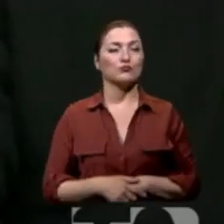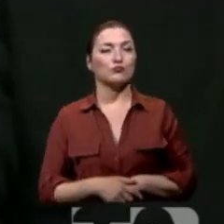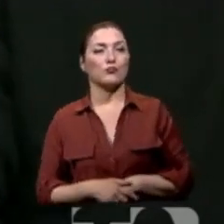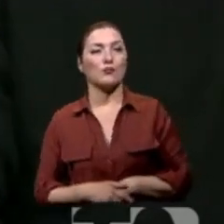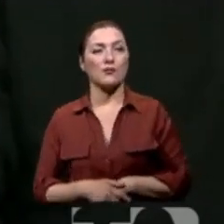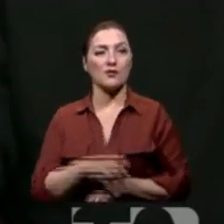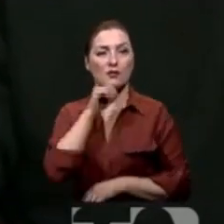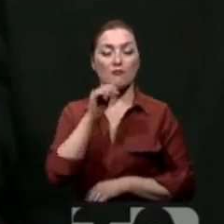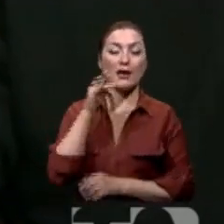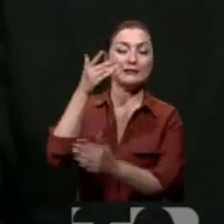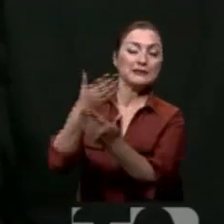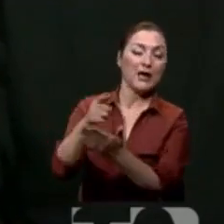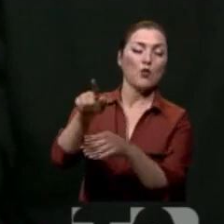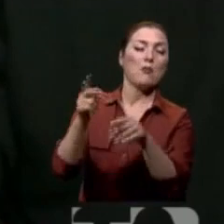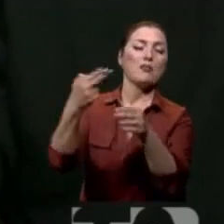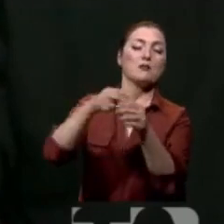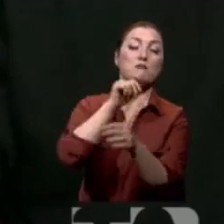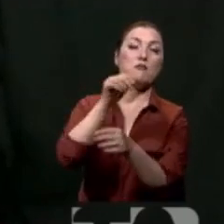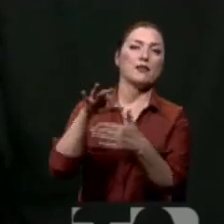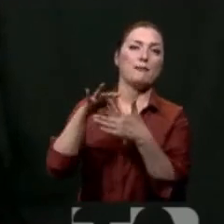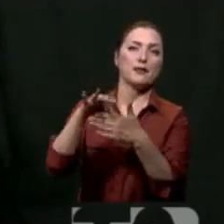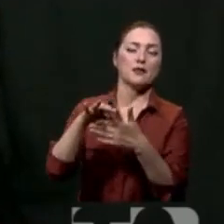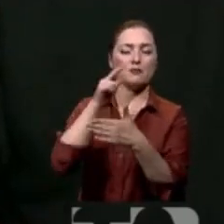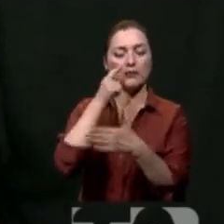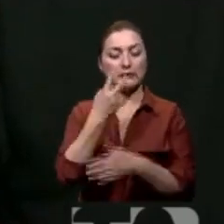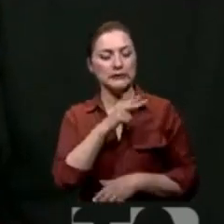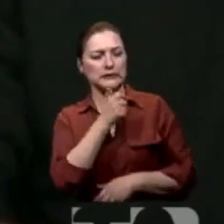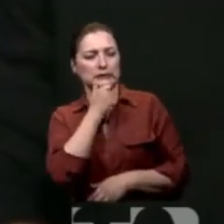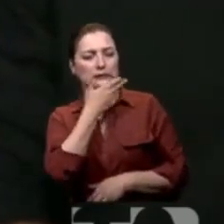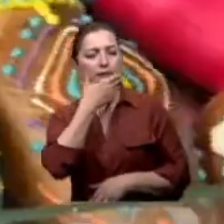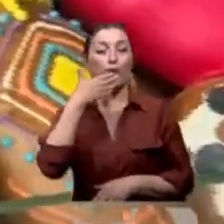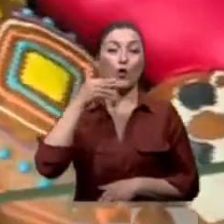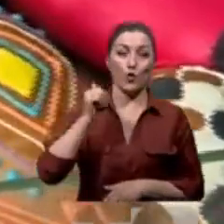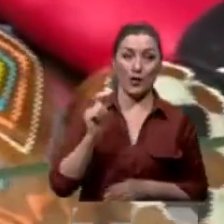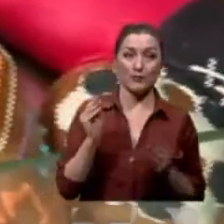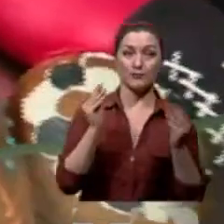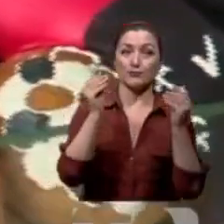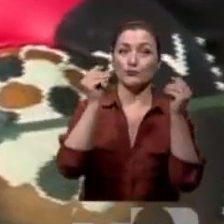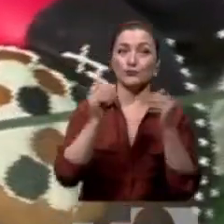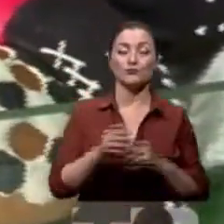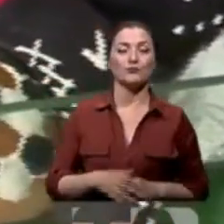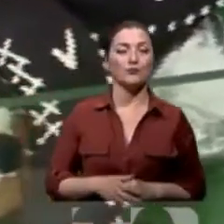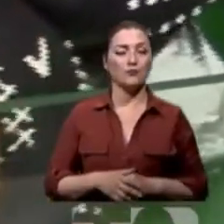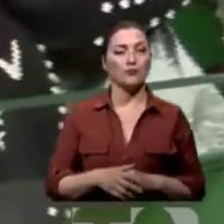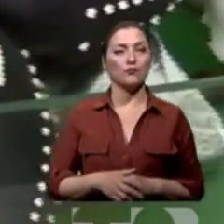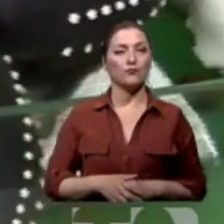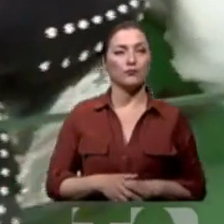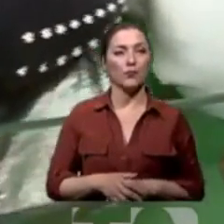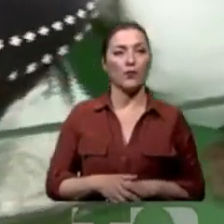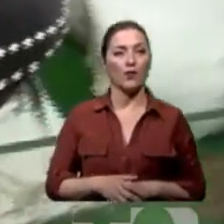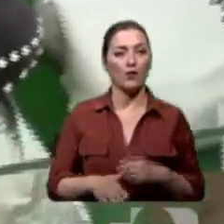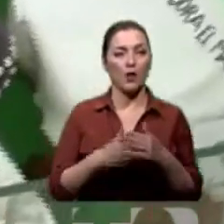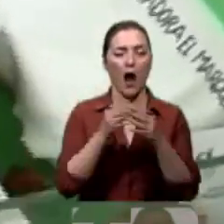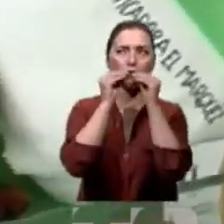sus locales, tener en cuenta que ya lo que están viendo, pues tienen que mejorarlo también. Eso es un plus, que ustedes ya pueden ver lo que ya